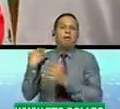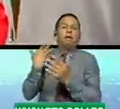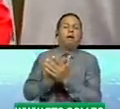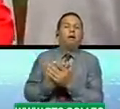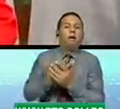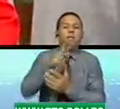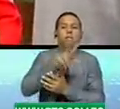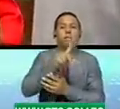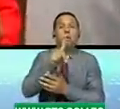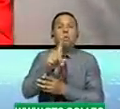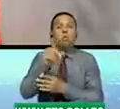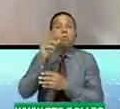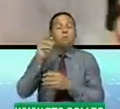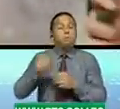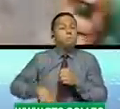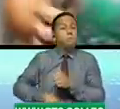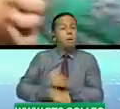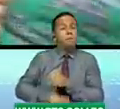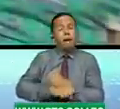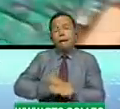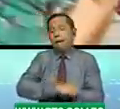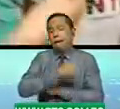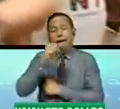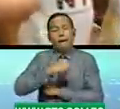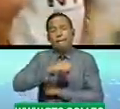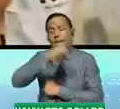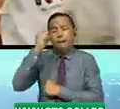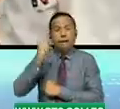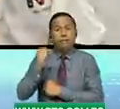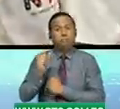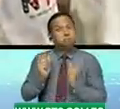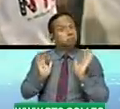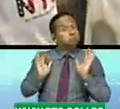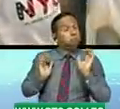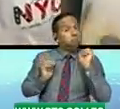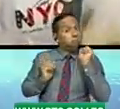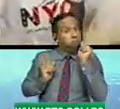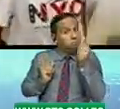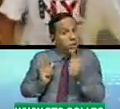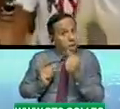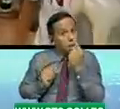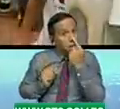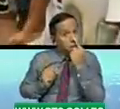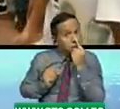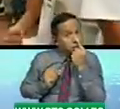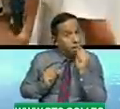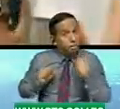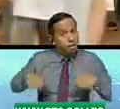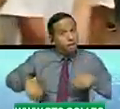partidos invictos. Así que mañana va a estar ese cotejo bastante interesante. No se va a dejar ganar Argentina, pero